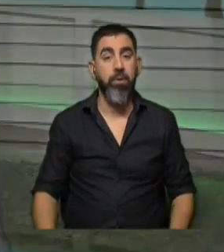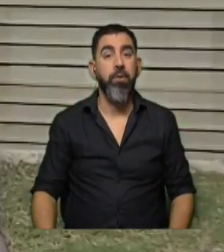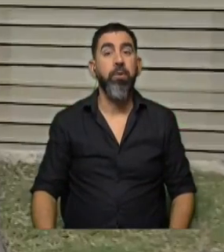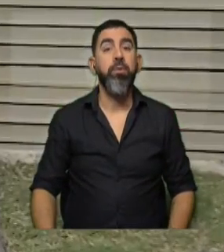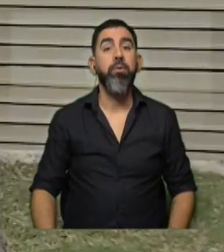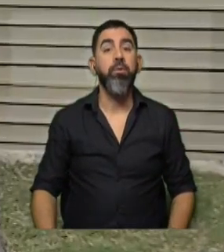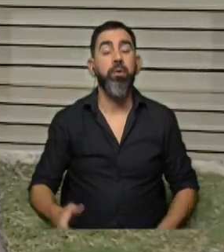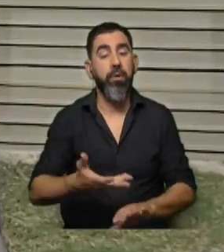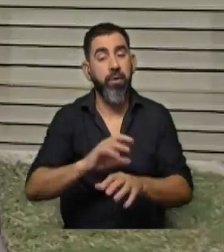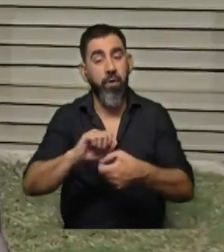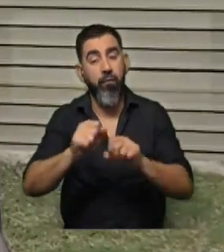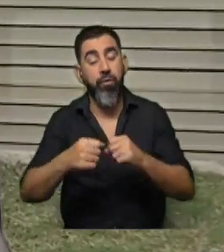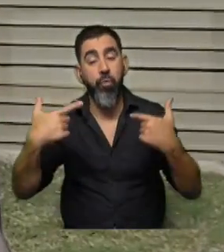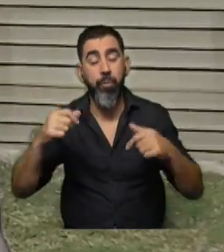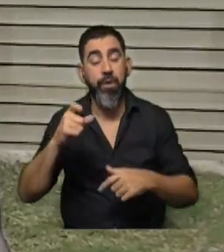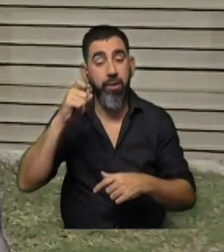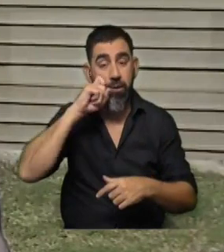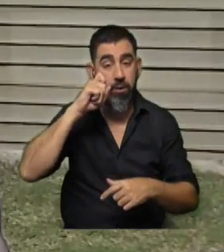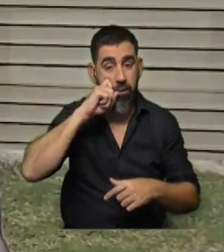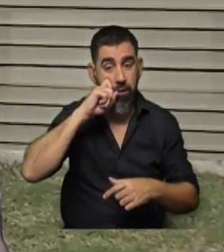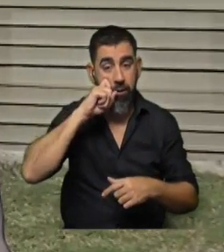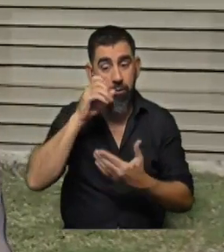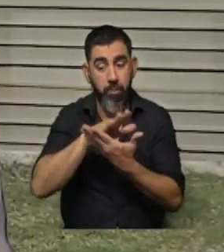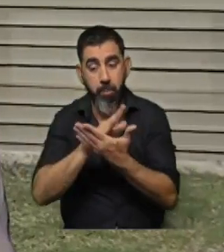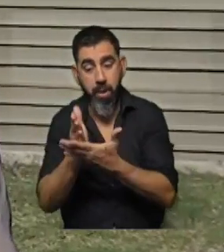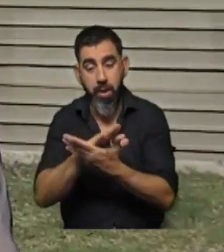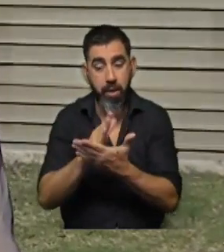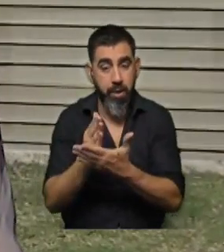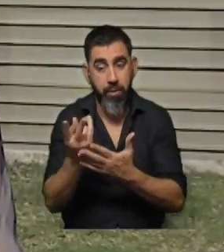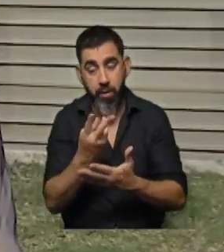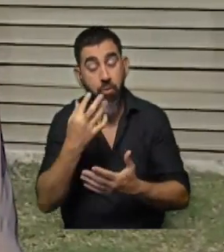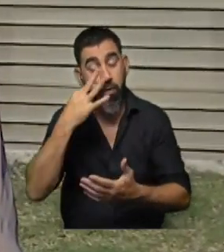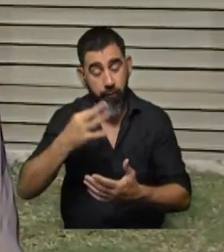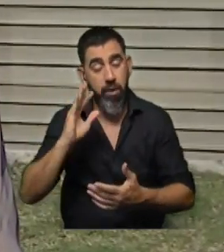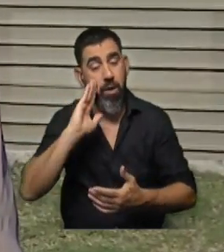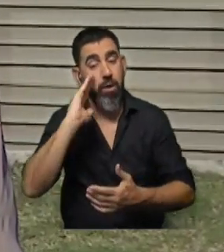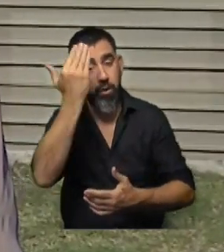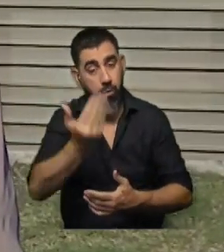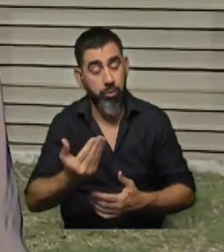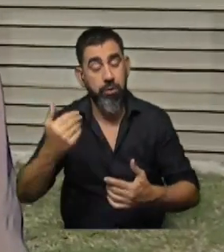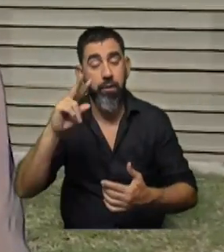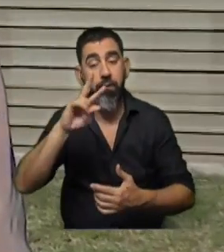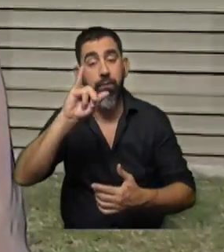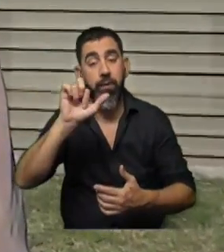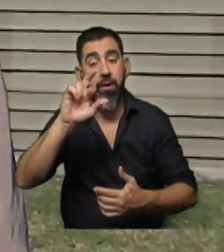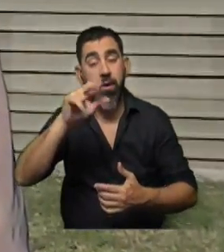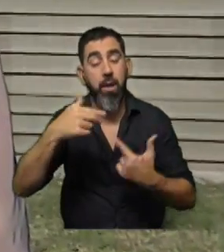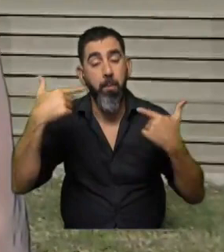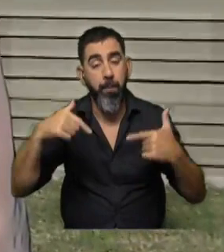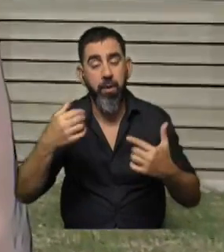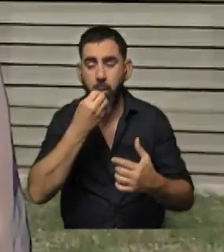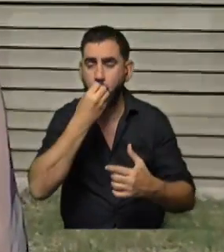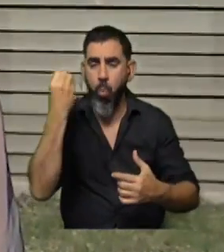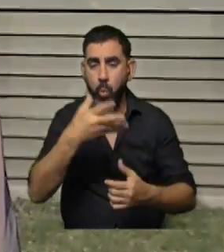el esfuerzo que ha hecho el Ministerio de turismo en interceder por nosotros la verdad que es de reconocer al ministro tabareviera que fue un esfuerzo